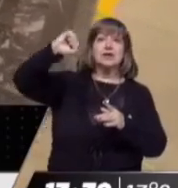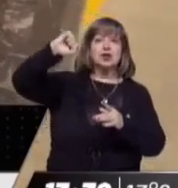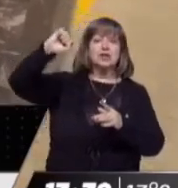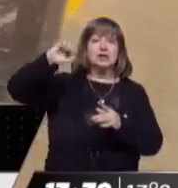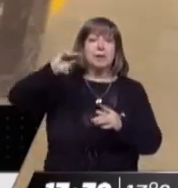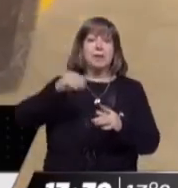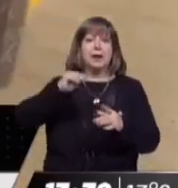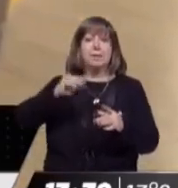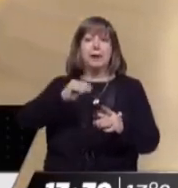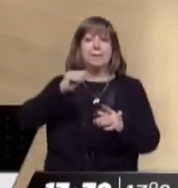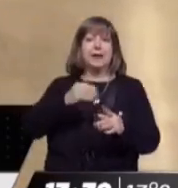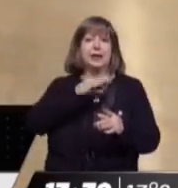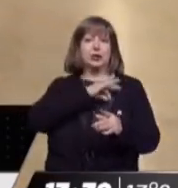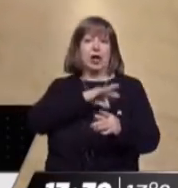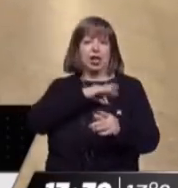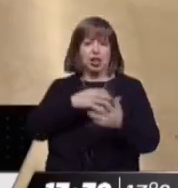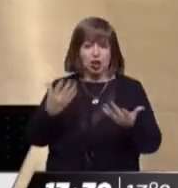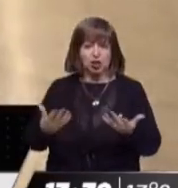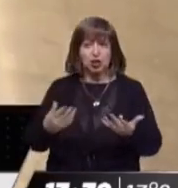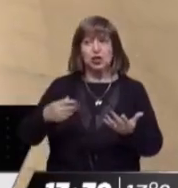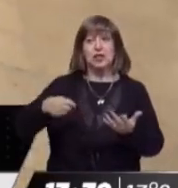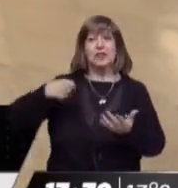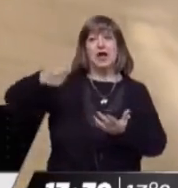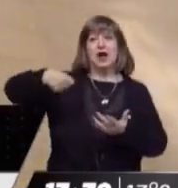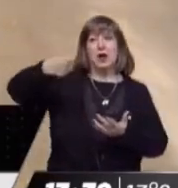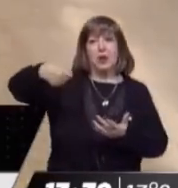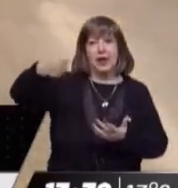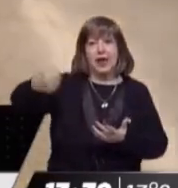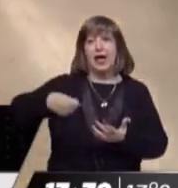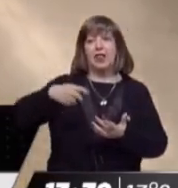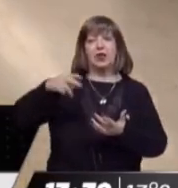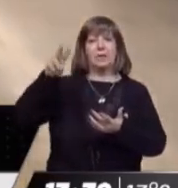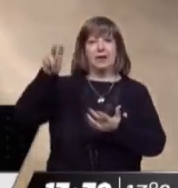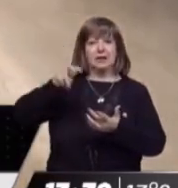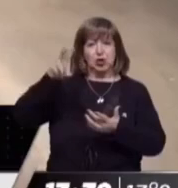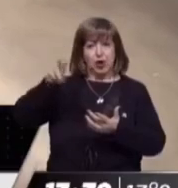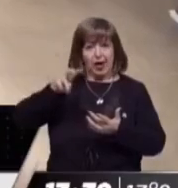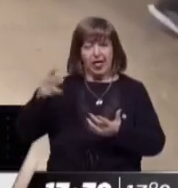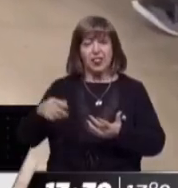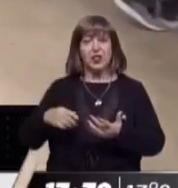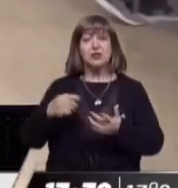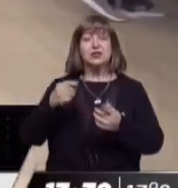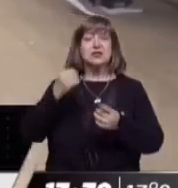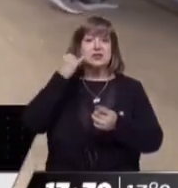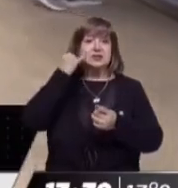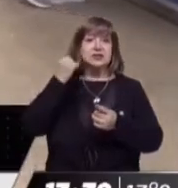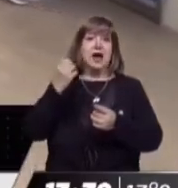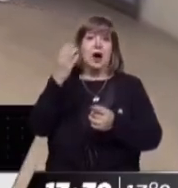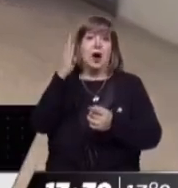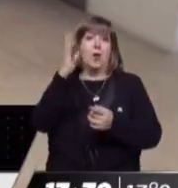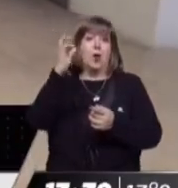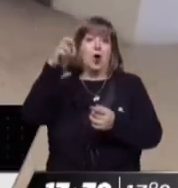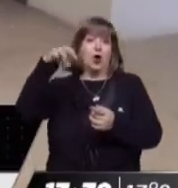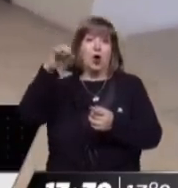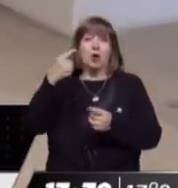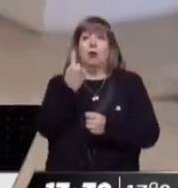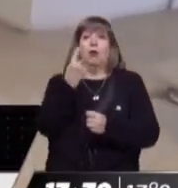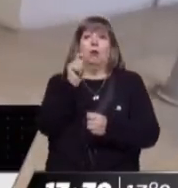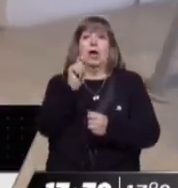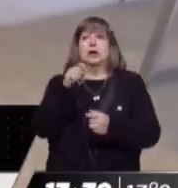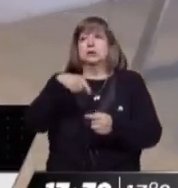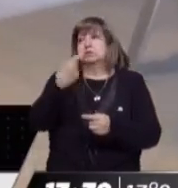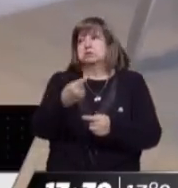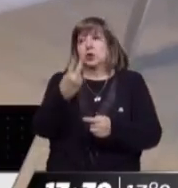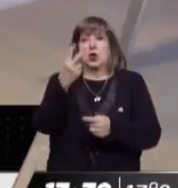fuerte en el 2022. Y los bonos no fueron paliativos. Recordemos que los bonos solo se daban ese mes y después se saca, ese mes y después se